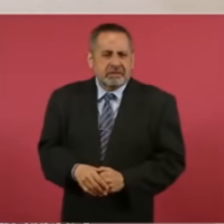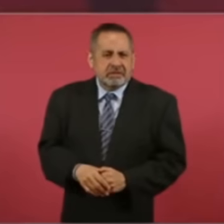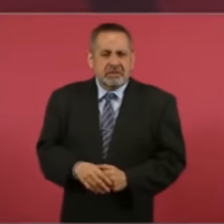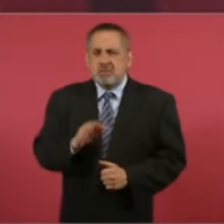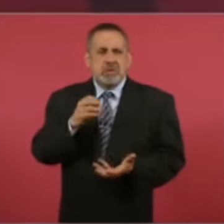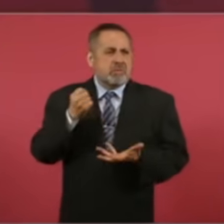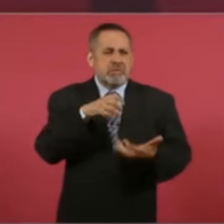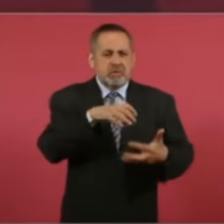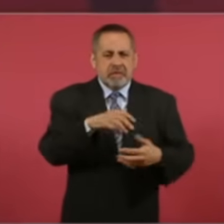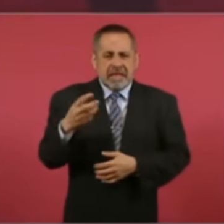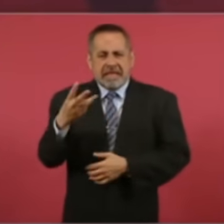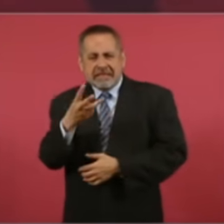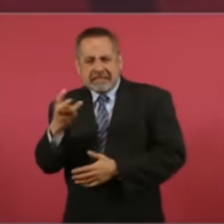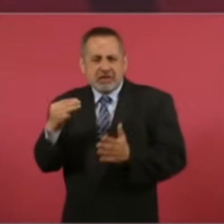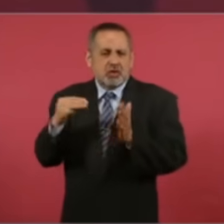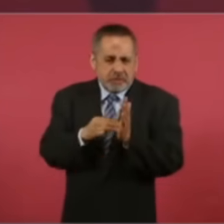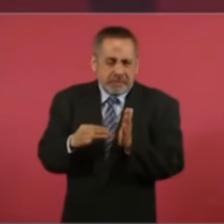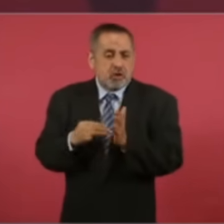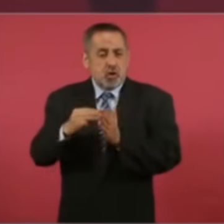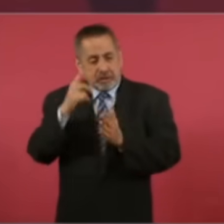un presupuesto de 300,000 millones.